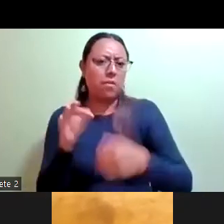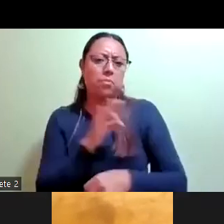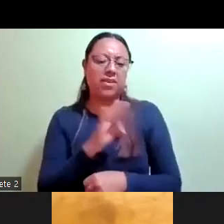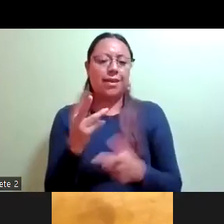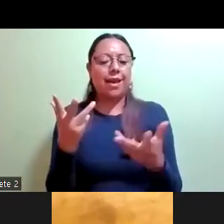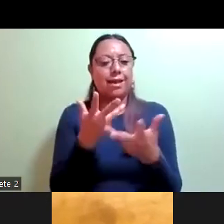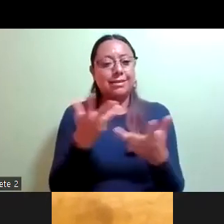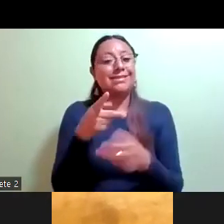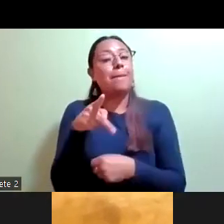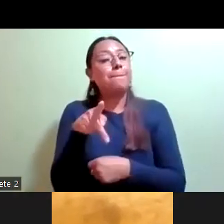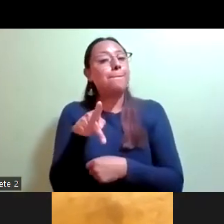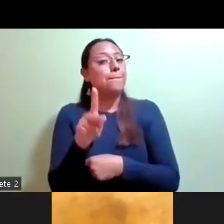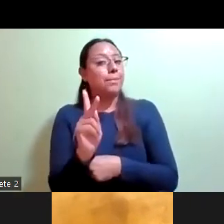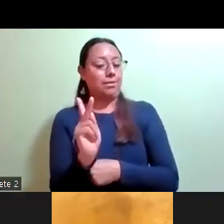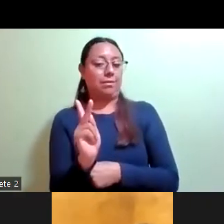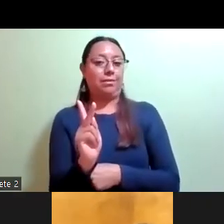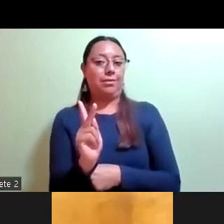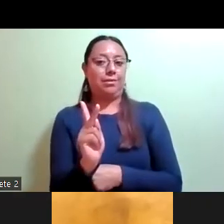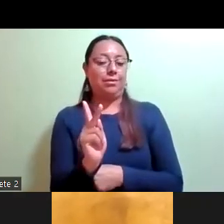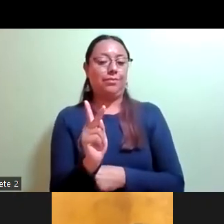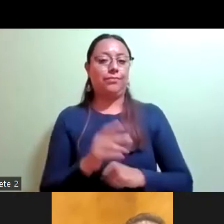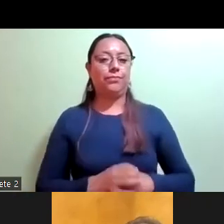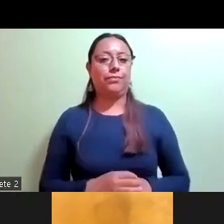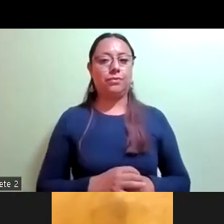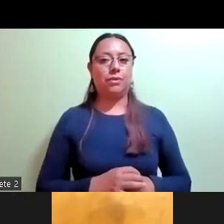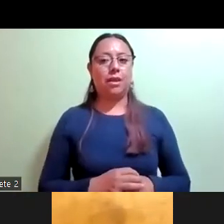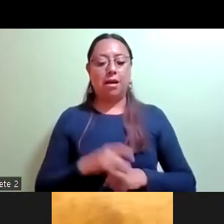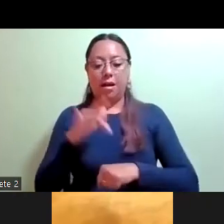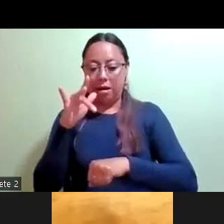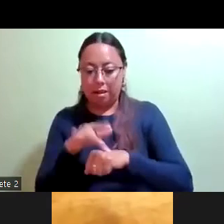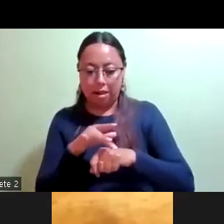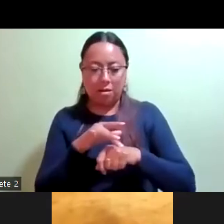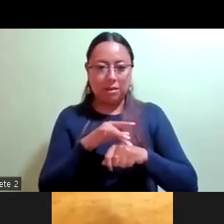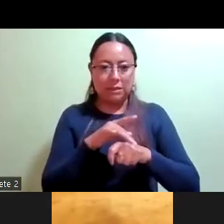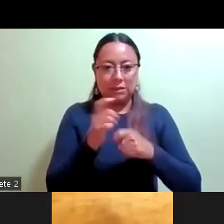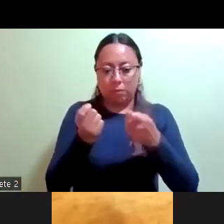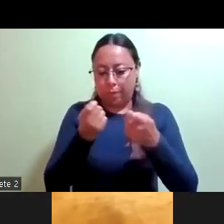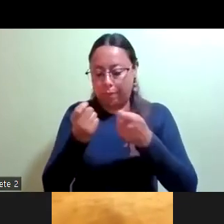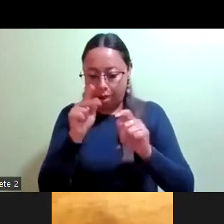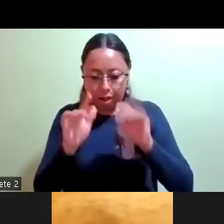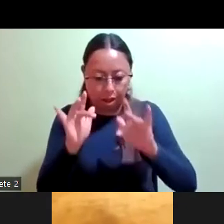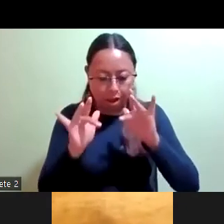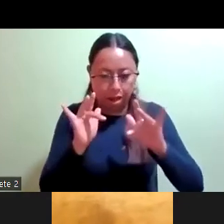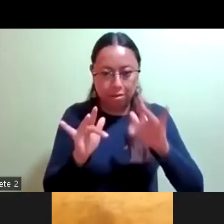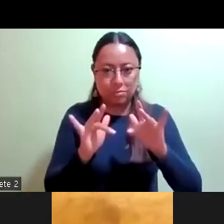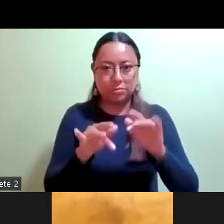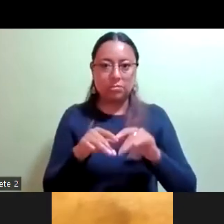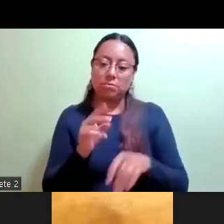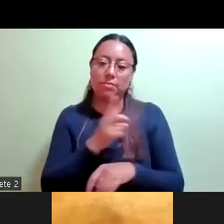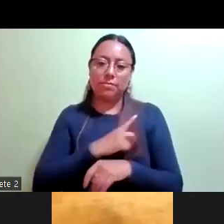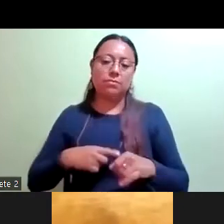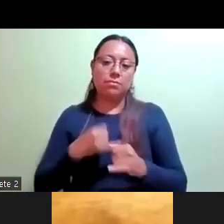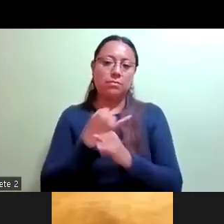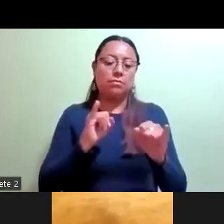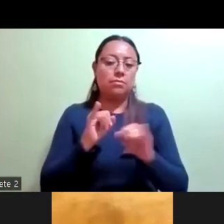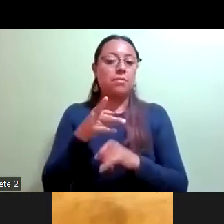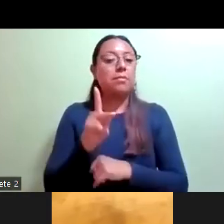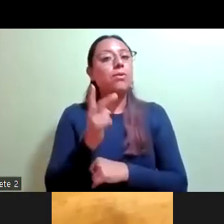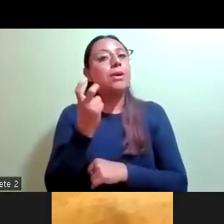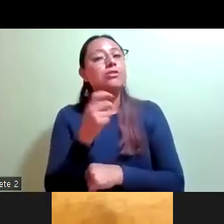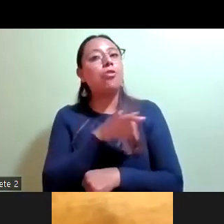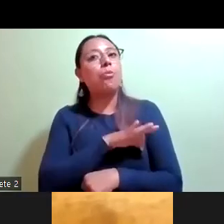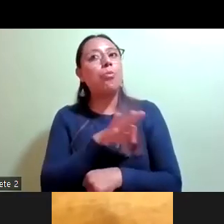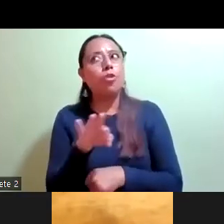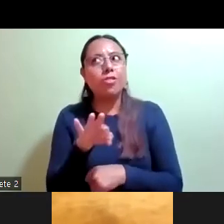Sin embargo, la manipulación tendría que ser independiente, pero esto conllevaría a que podríamos poner